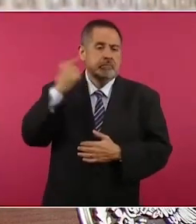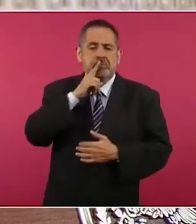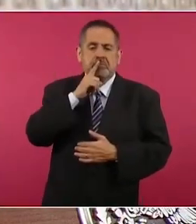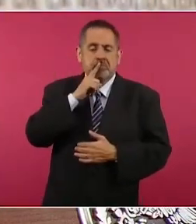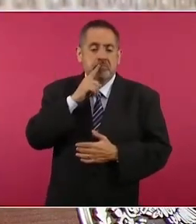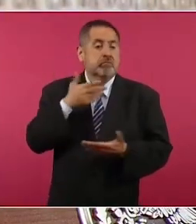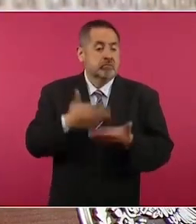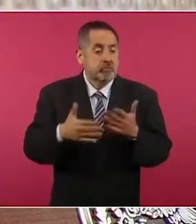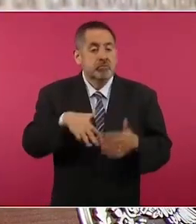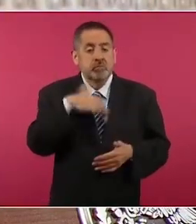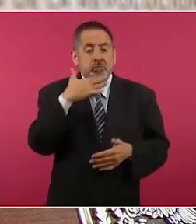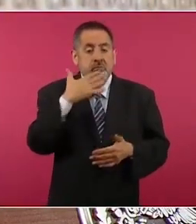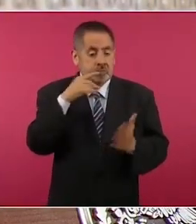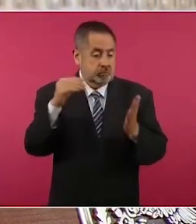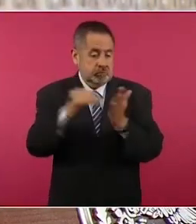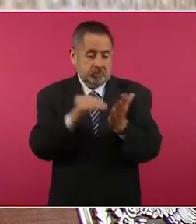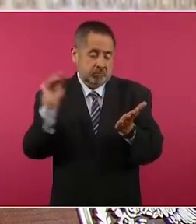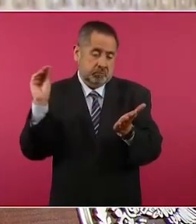Ya